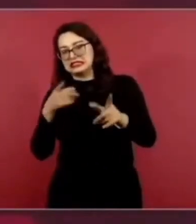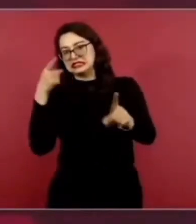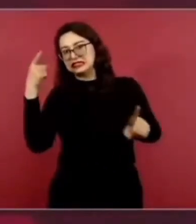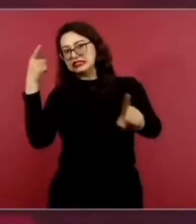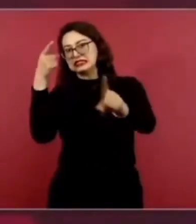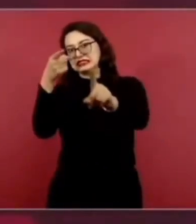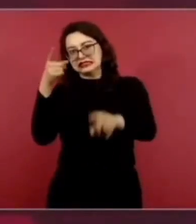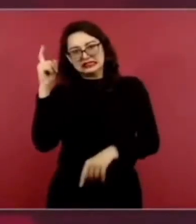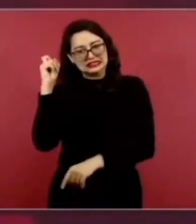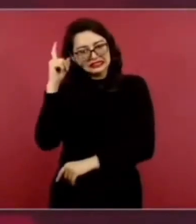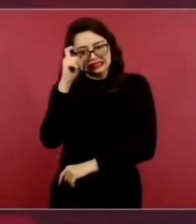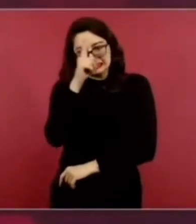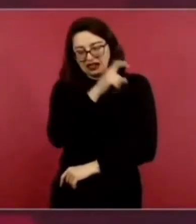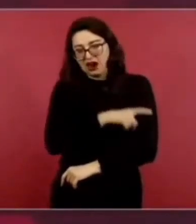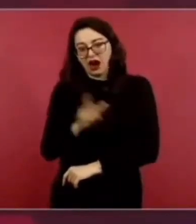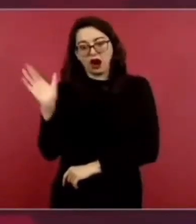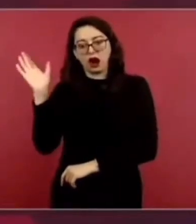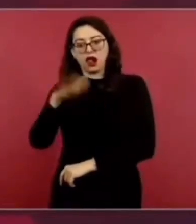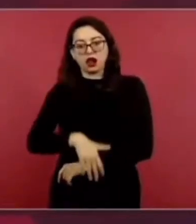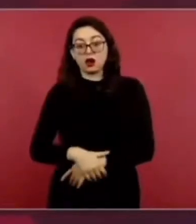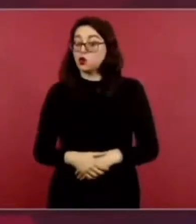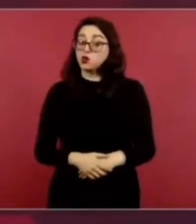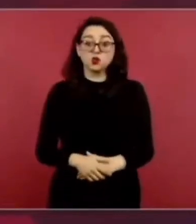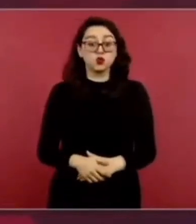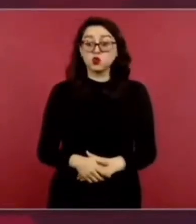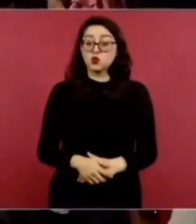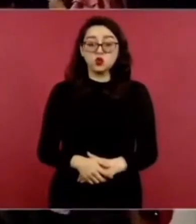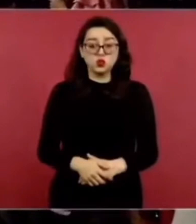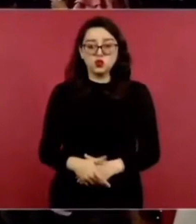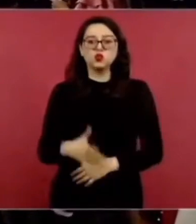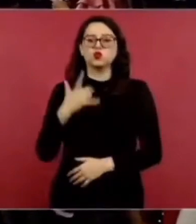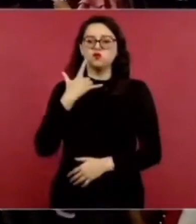ir hacia ese ideal, en busca de ese ideal,